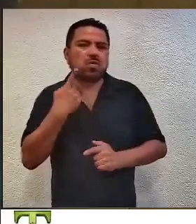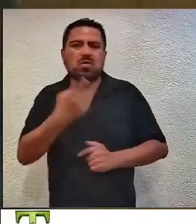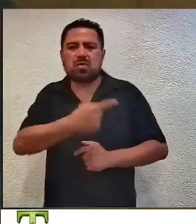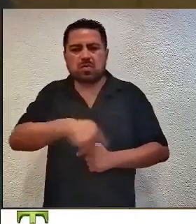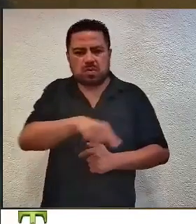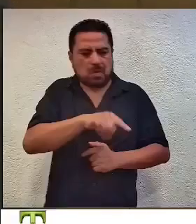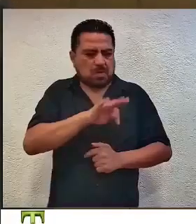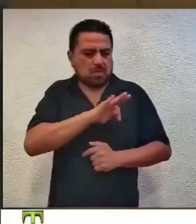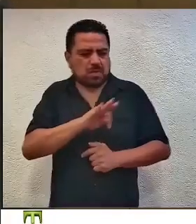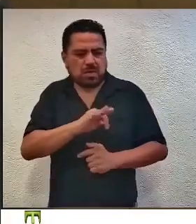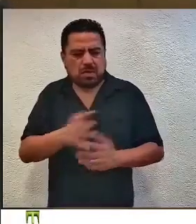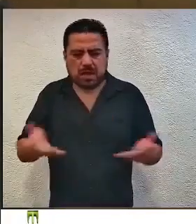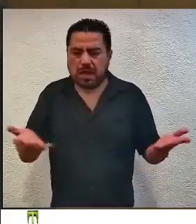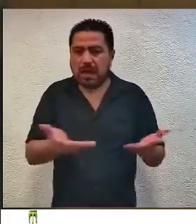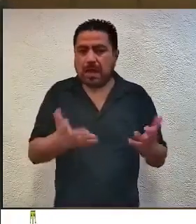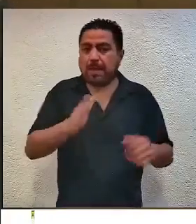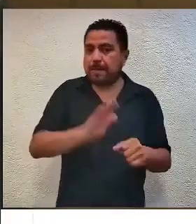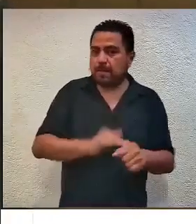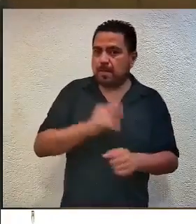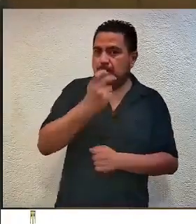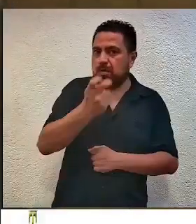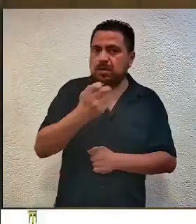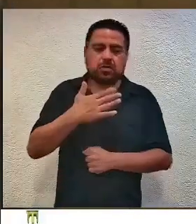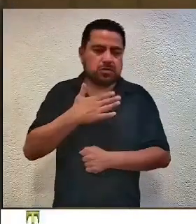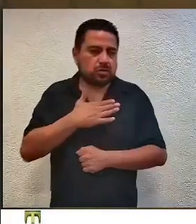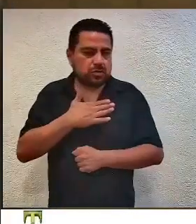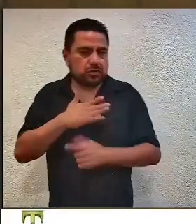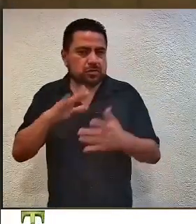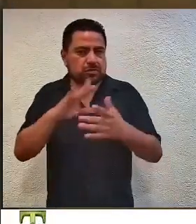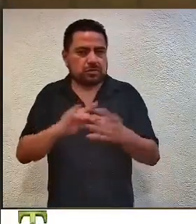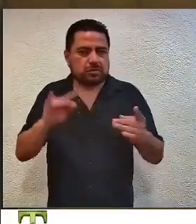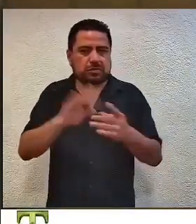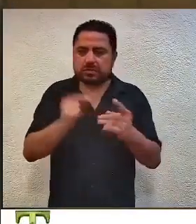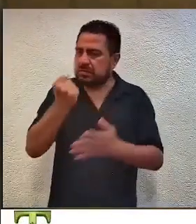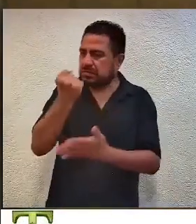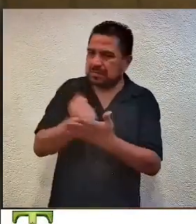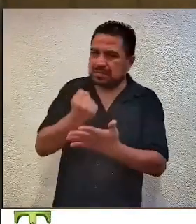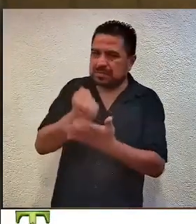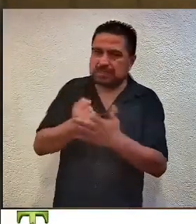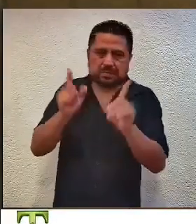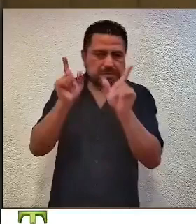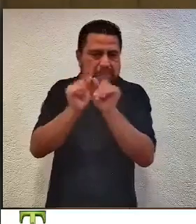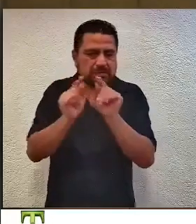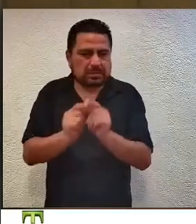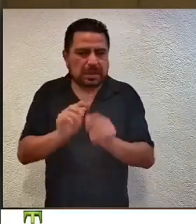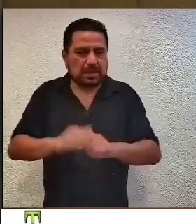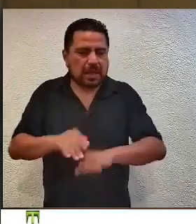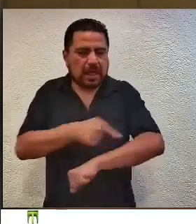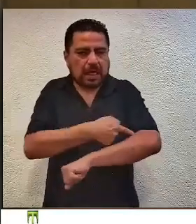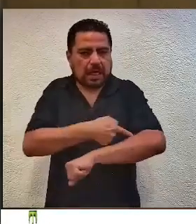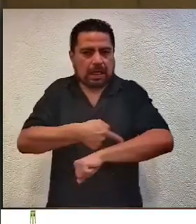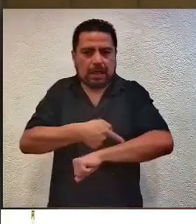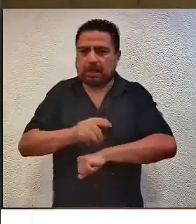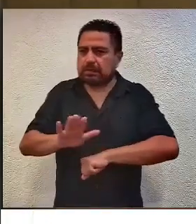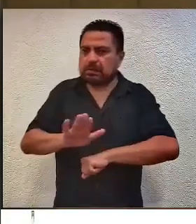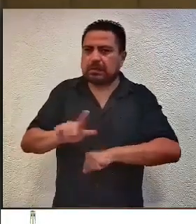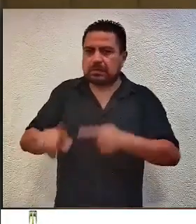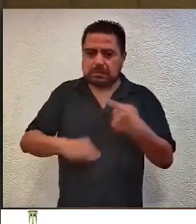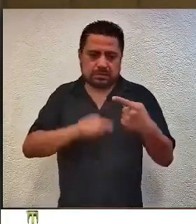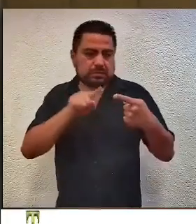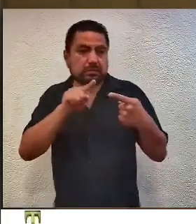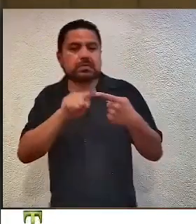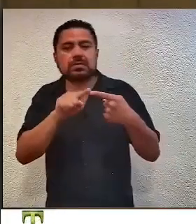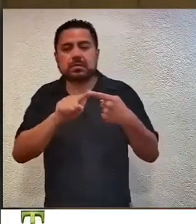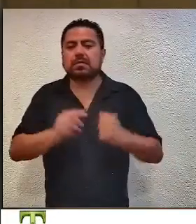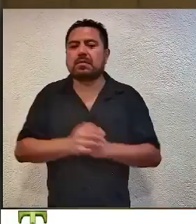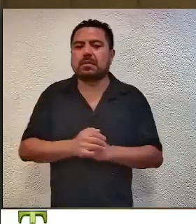haga. Entonces, por eso lo que yo señalo y reitero y concluiría para no extenderme más, uno, es